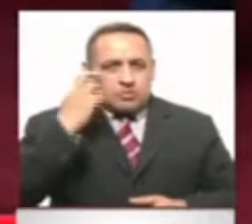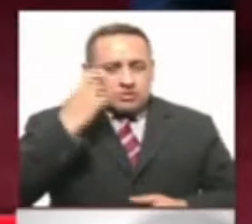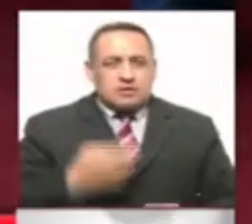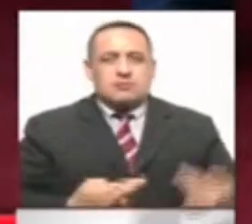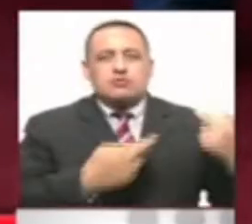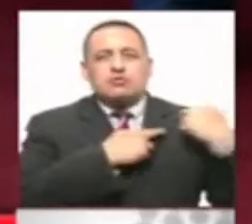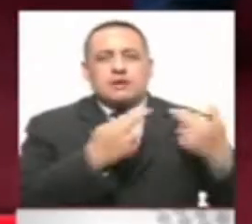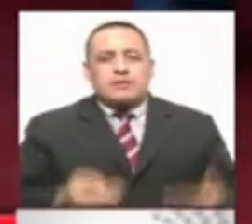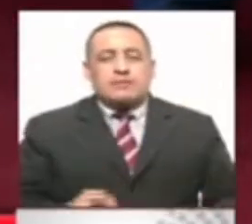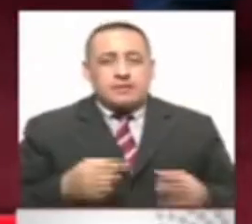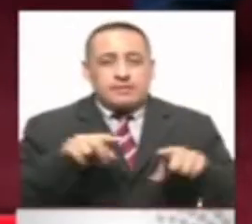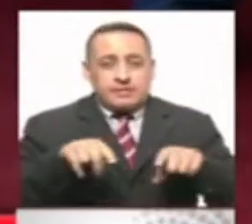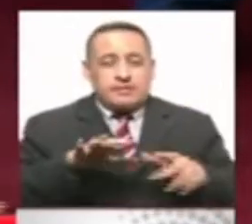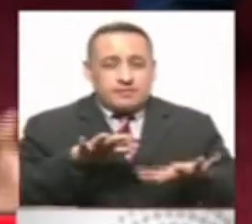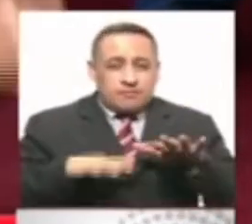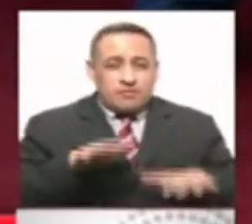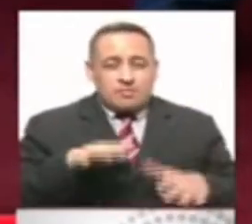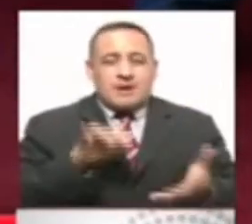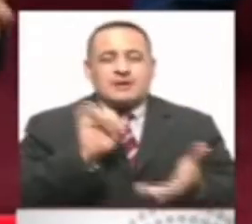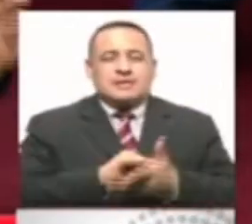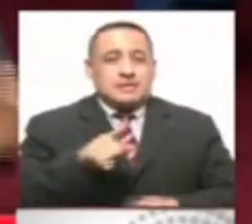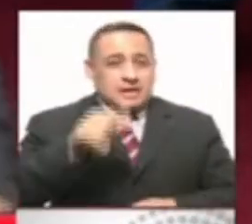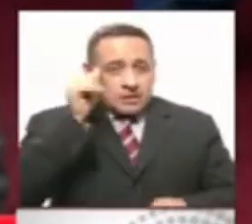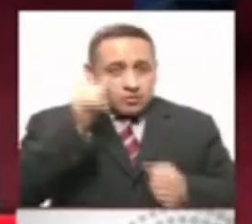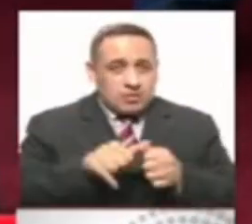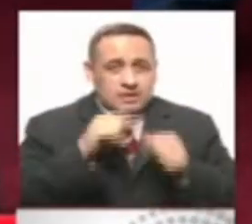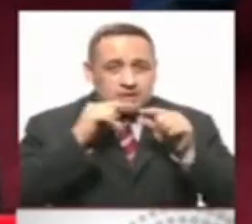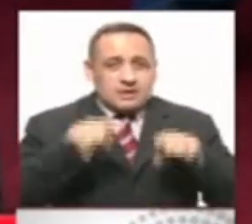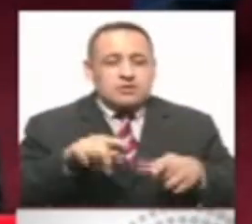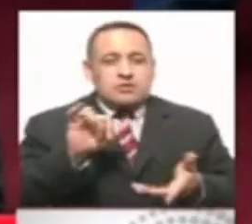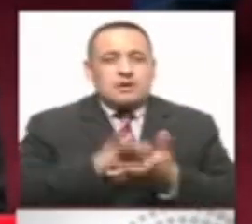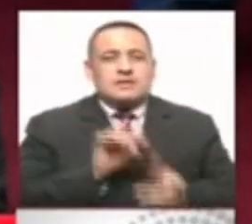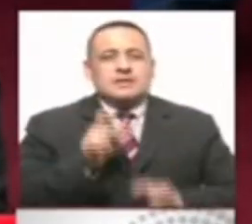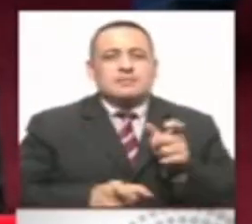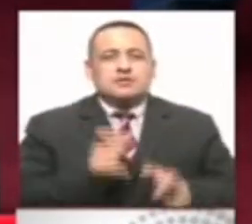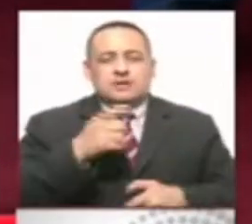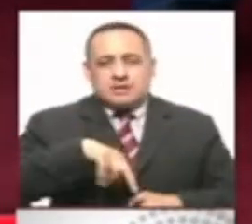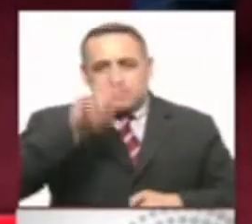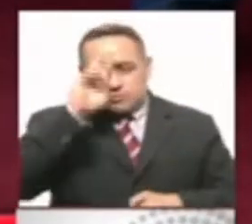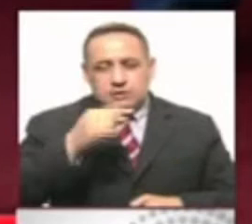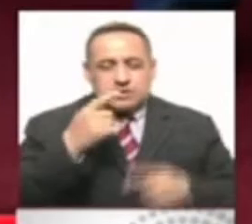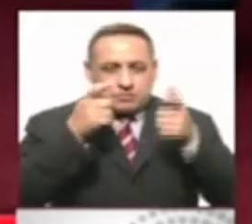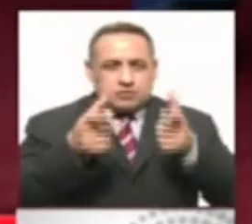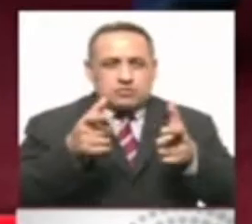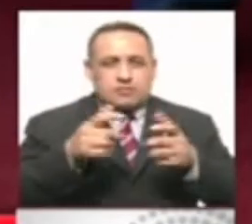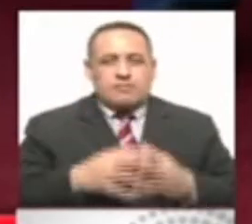responsable. De tal manera que recuerden eso, de que el pueblo peruano los está